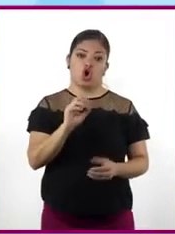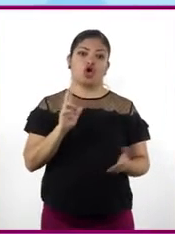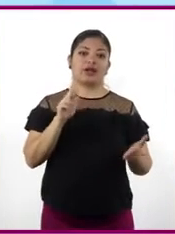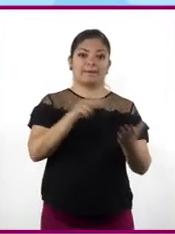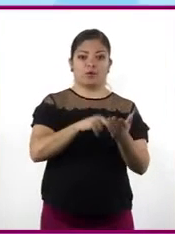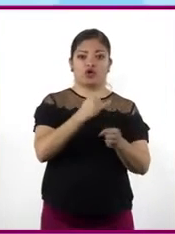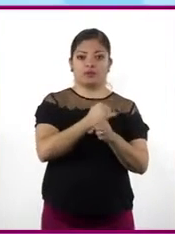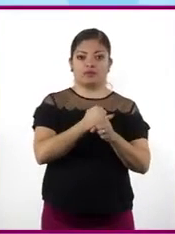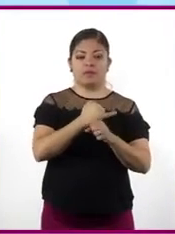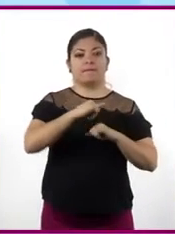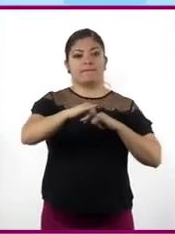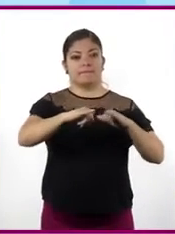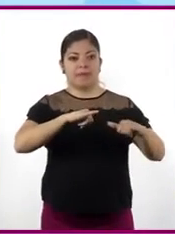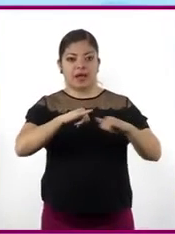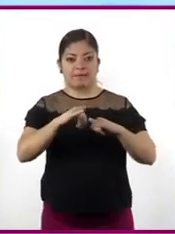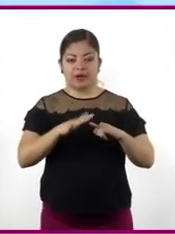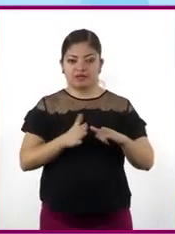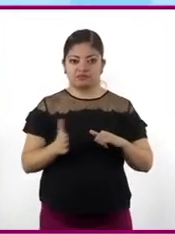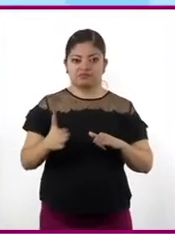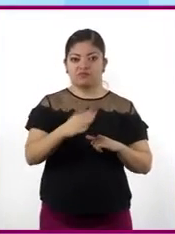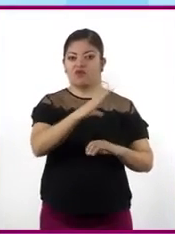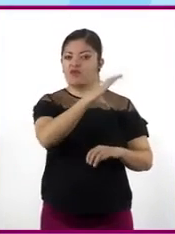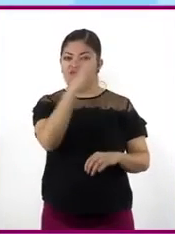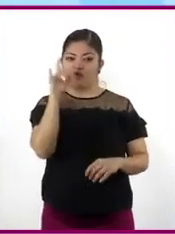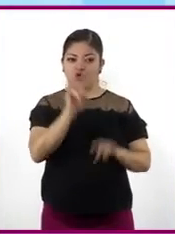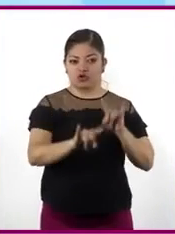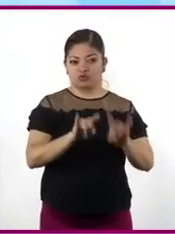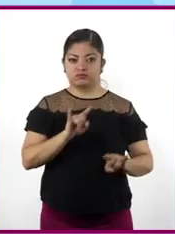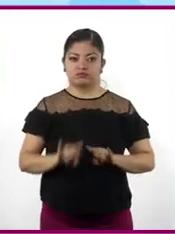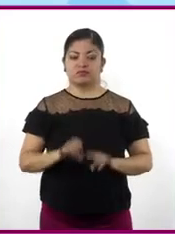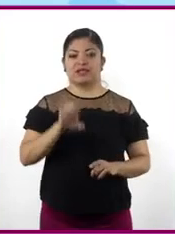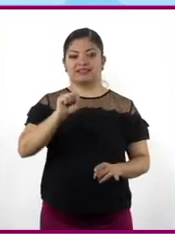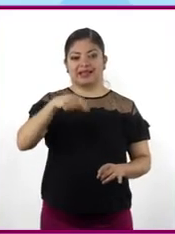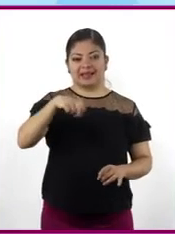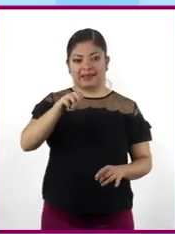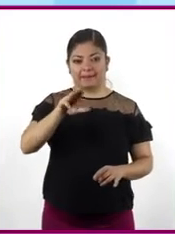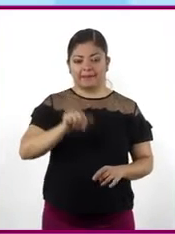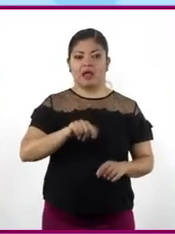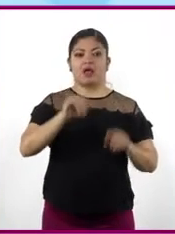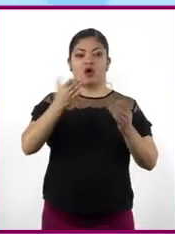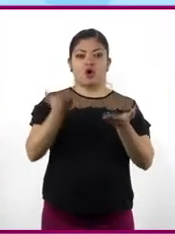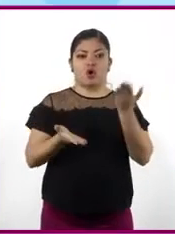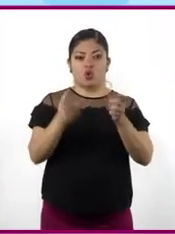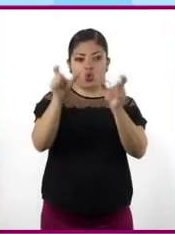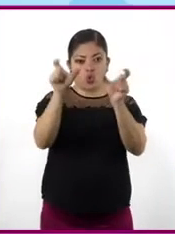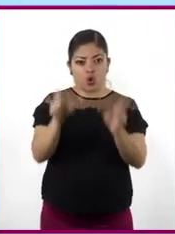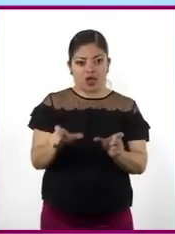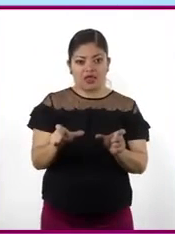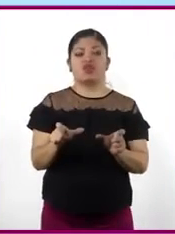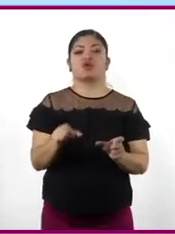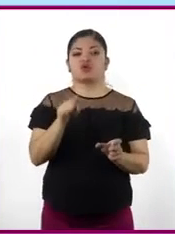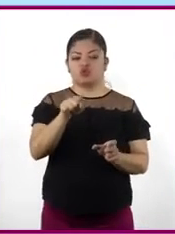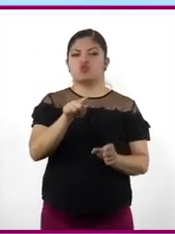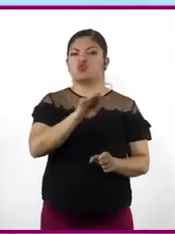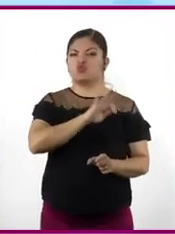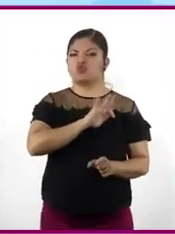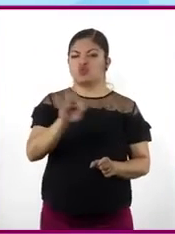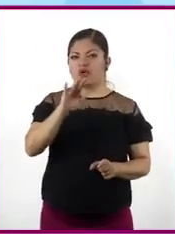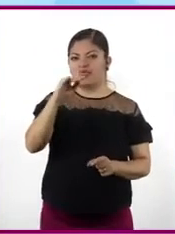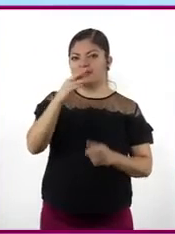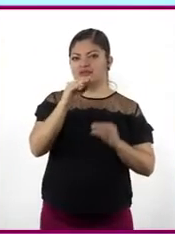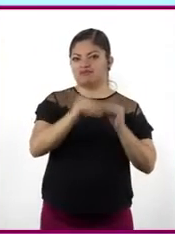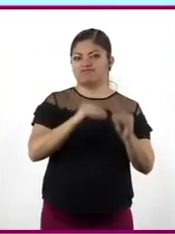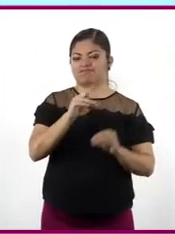investigación con mapas o croquis, fotos, esquemas, cuadros y todo lo que consideren necesario para mostrar sus